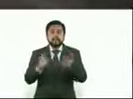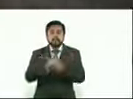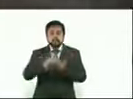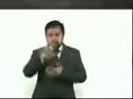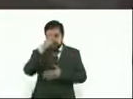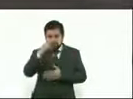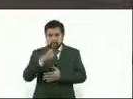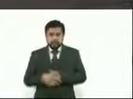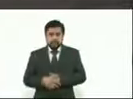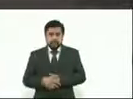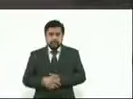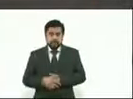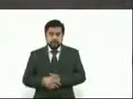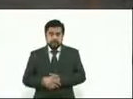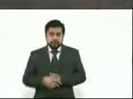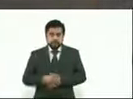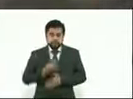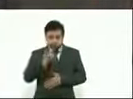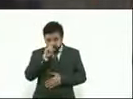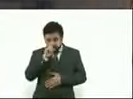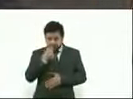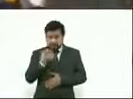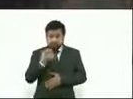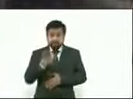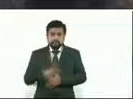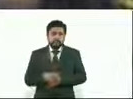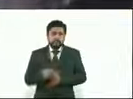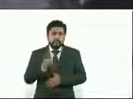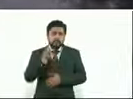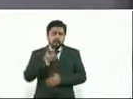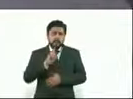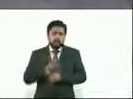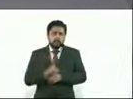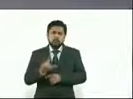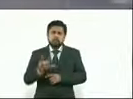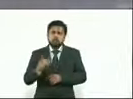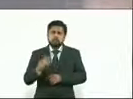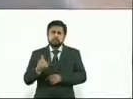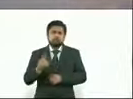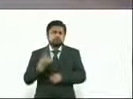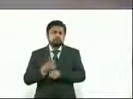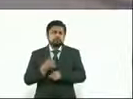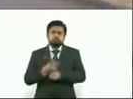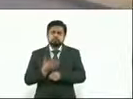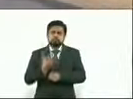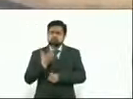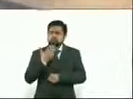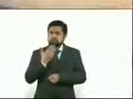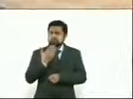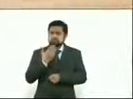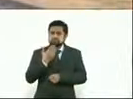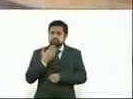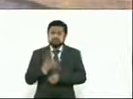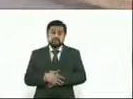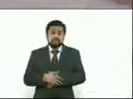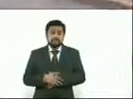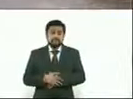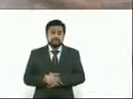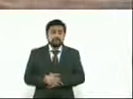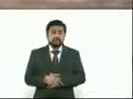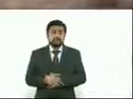Cheruiyot, va cómodamente en el primer lugar. Ya están en Darwin, los punteros,